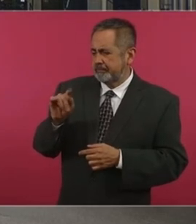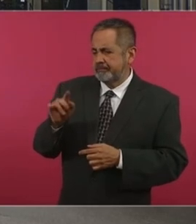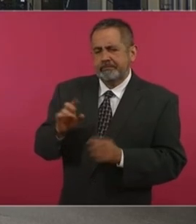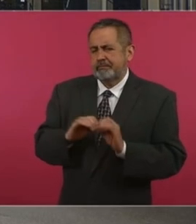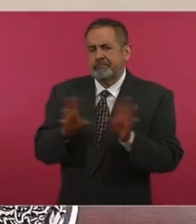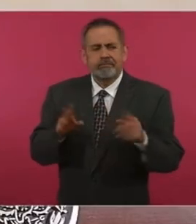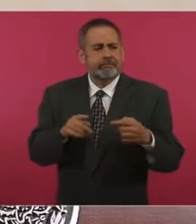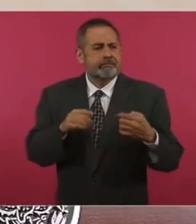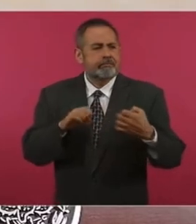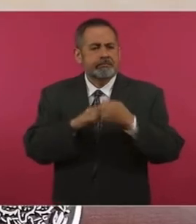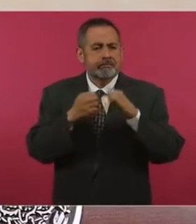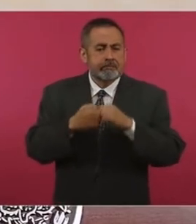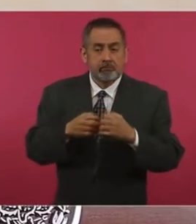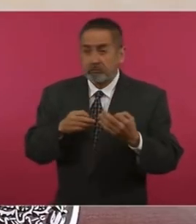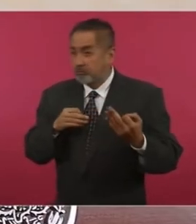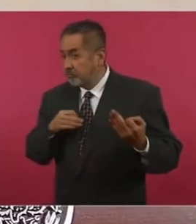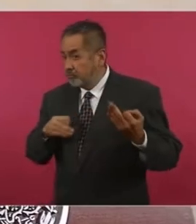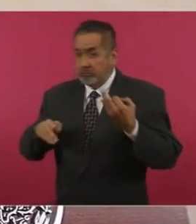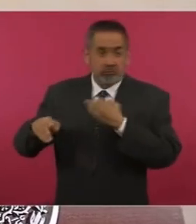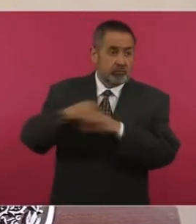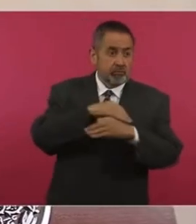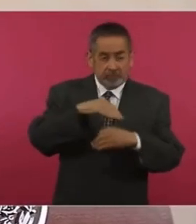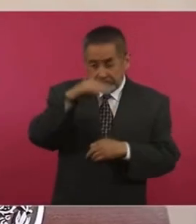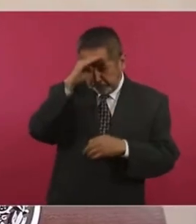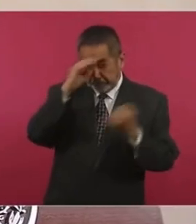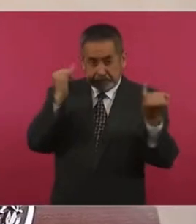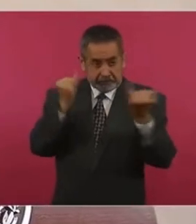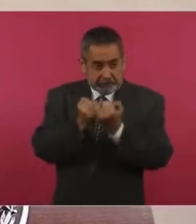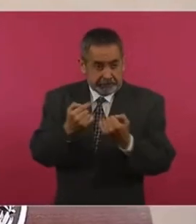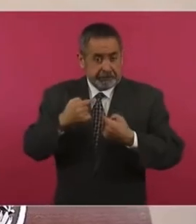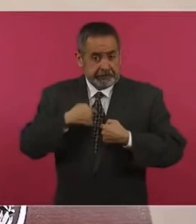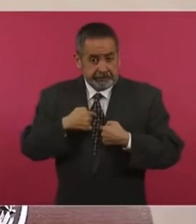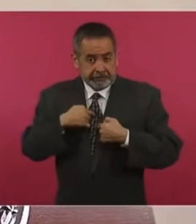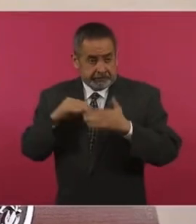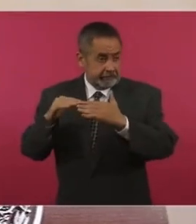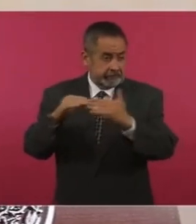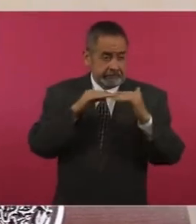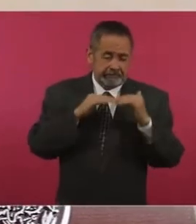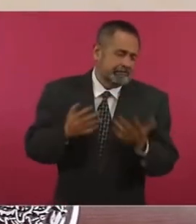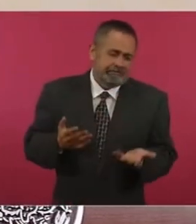que todos vamos a pensar de la misma manera o nos van a obligar